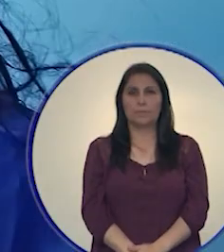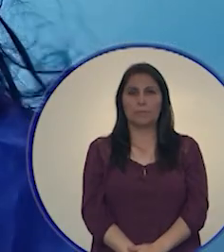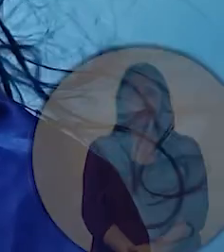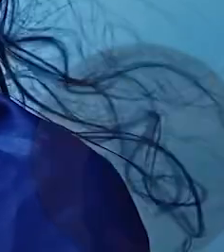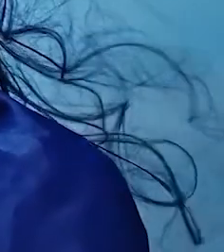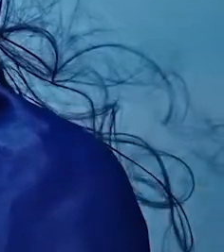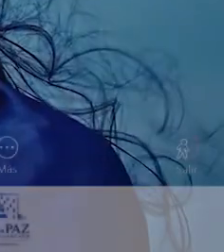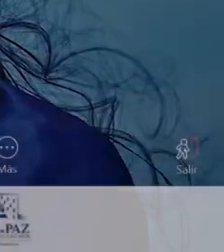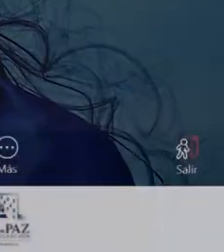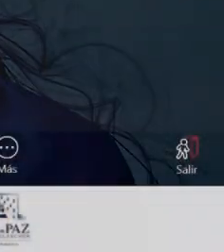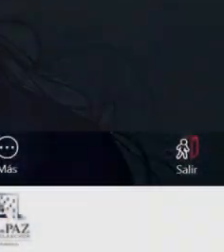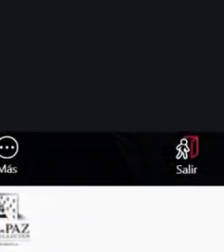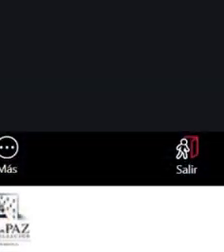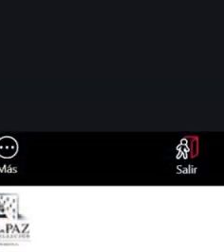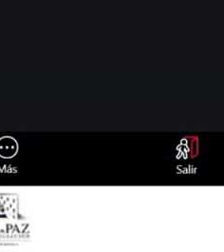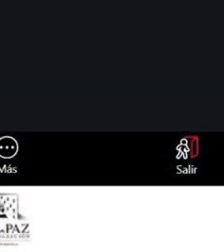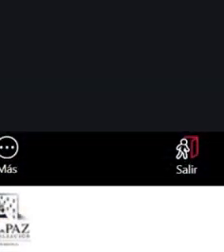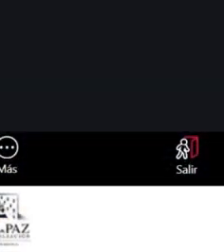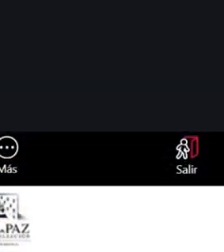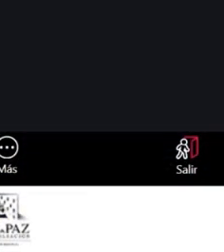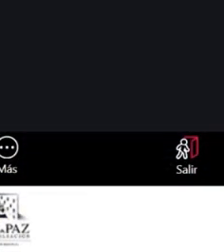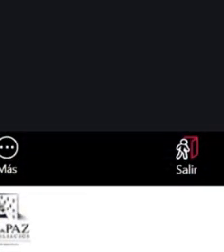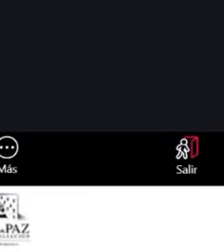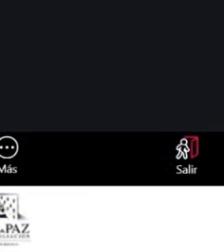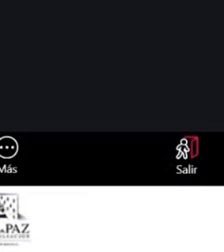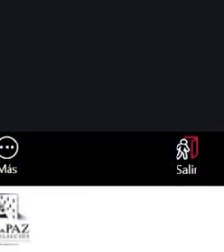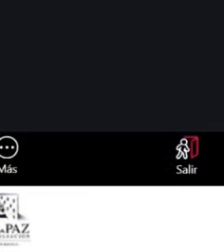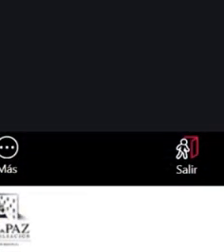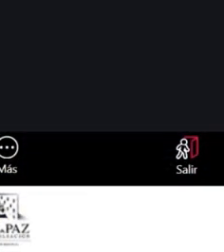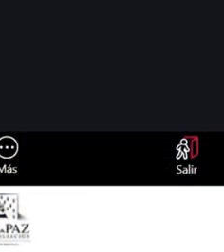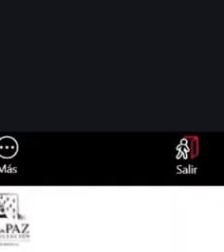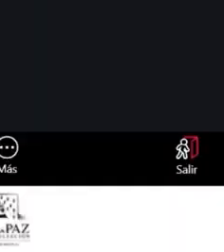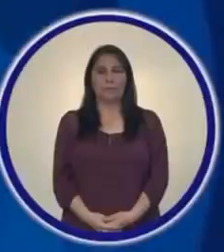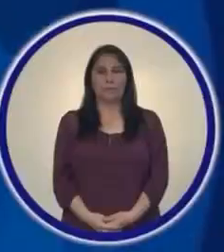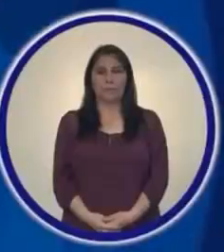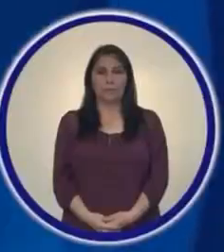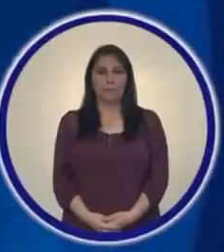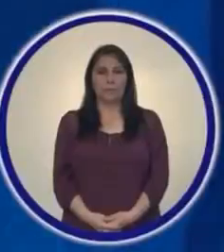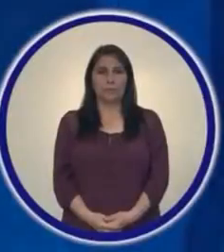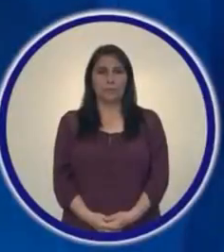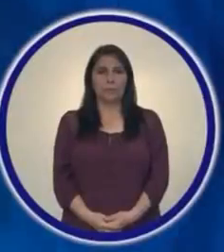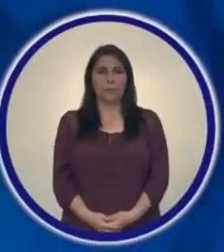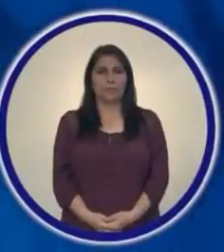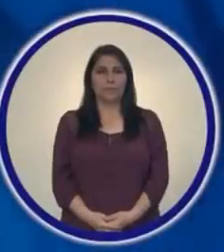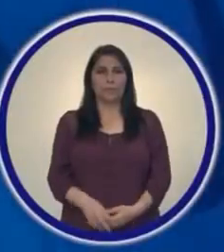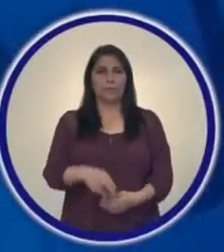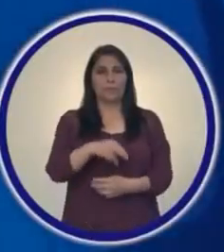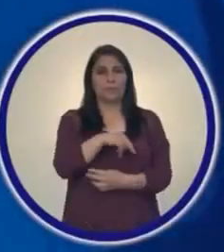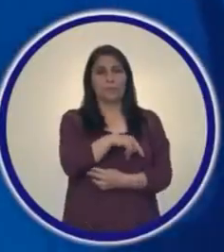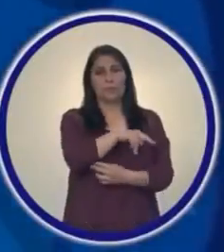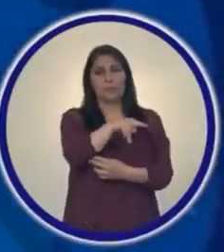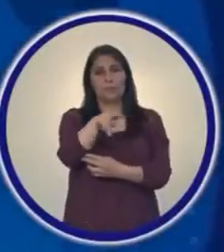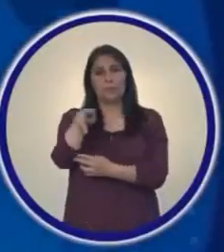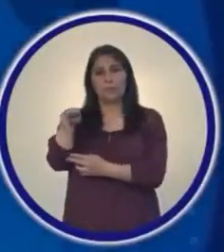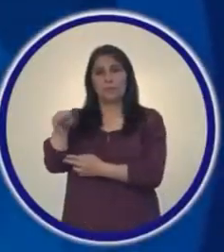dolores ahora vamos con el Universidad Pedagógica Nacional